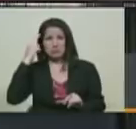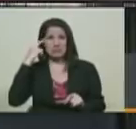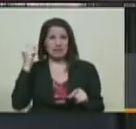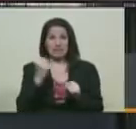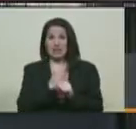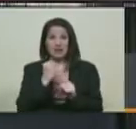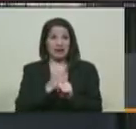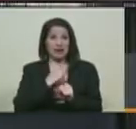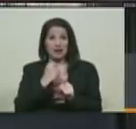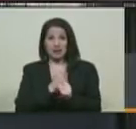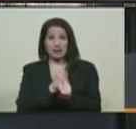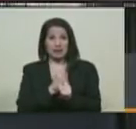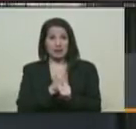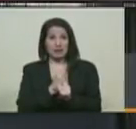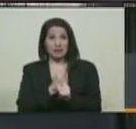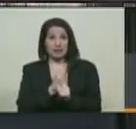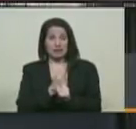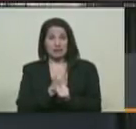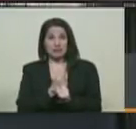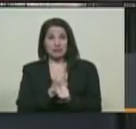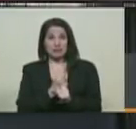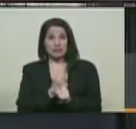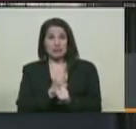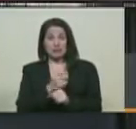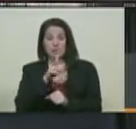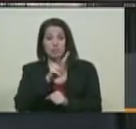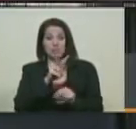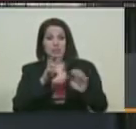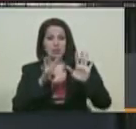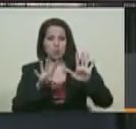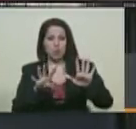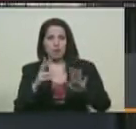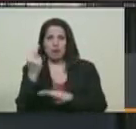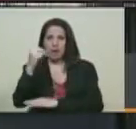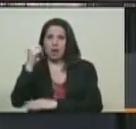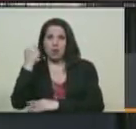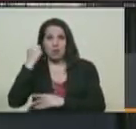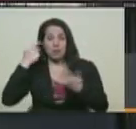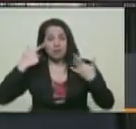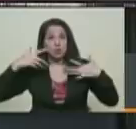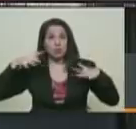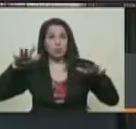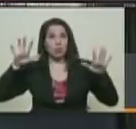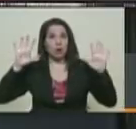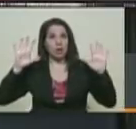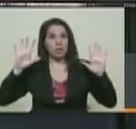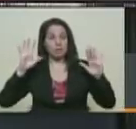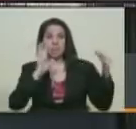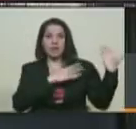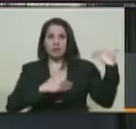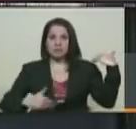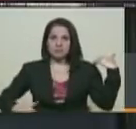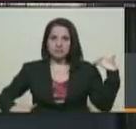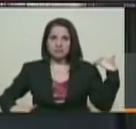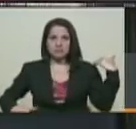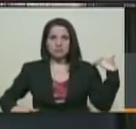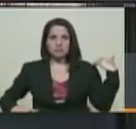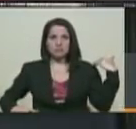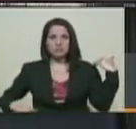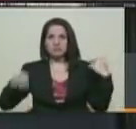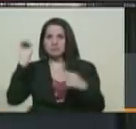Julio Borges tiene desde el 29 de noviembre, supuestamente, él es presidente de la Asamblea Nacional,